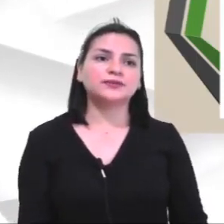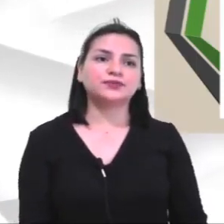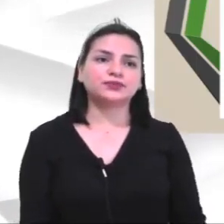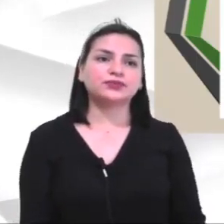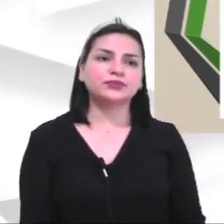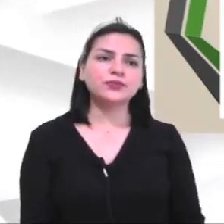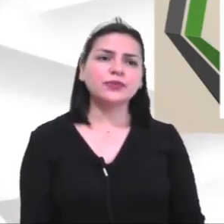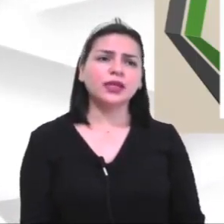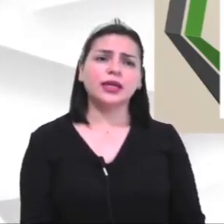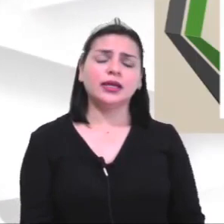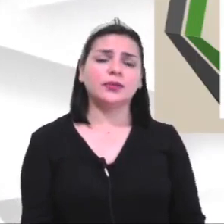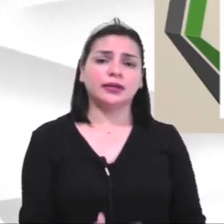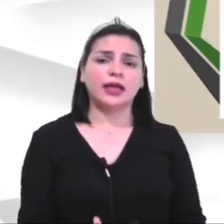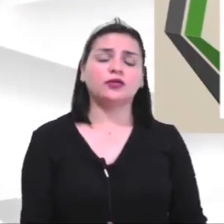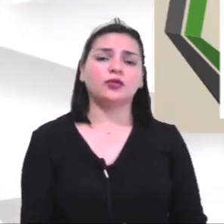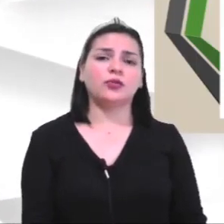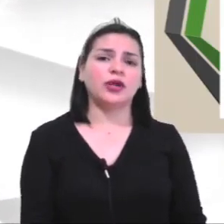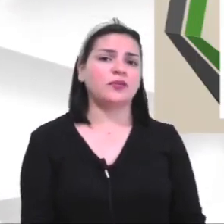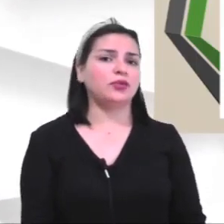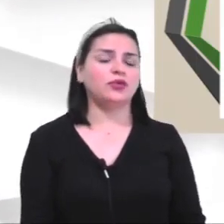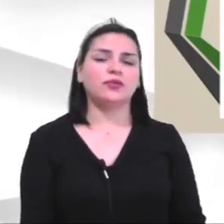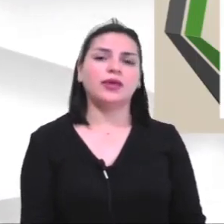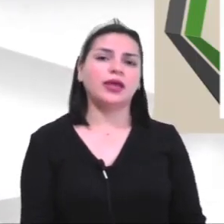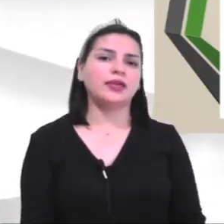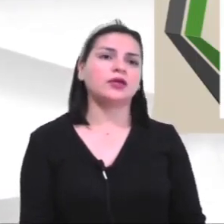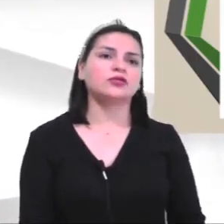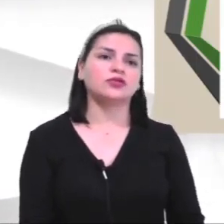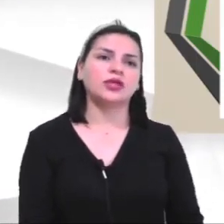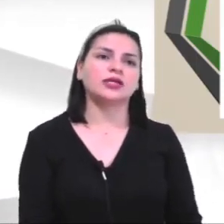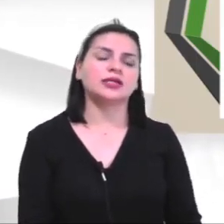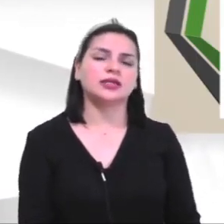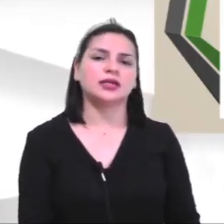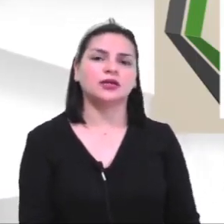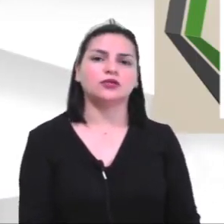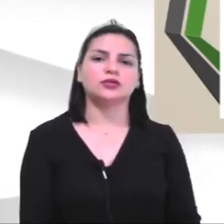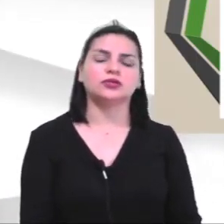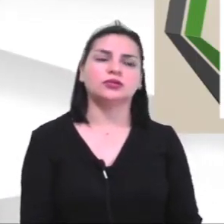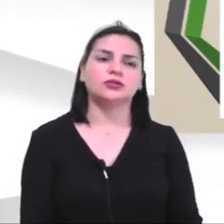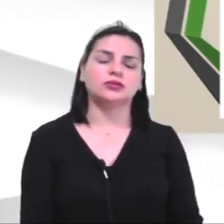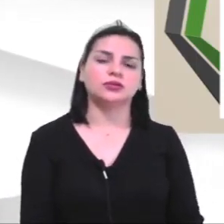profesionales, ¿verdad? Todo, por ejemplo, los médicos, todos